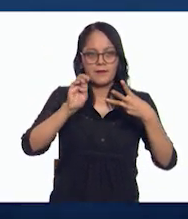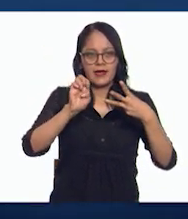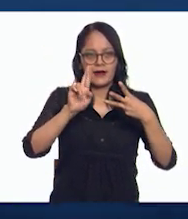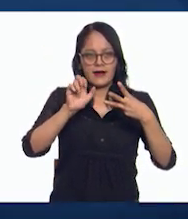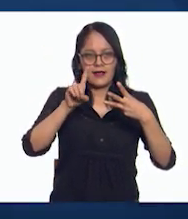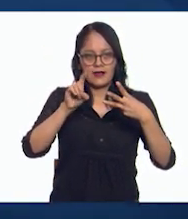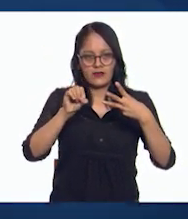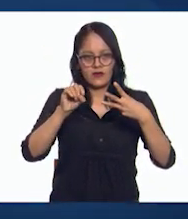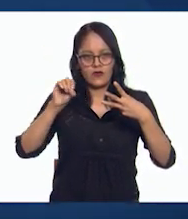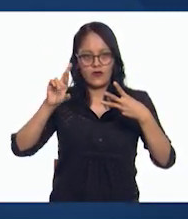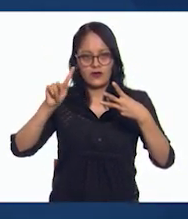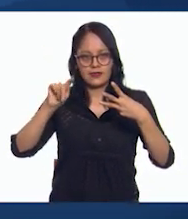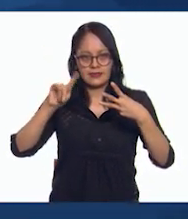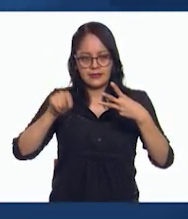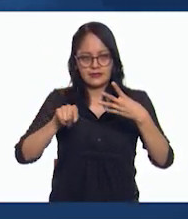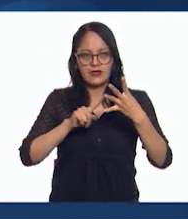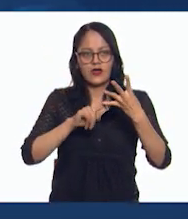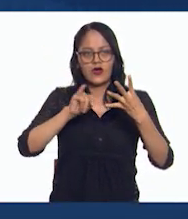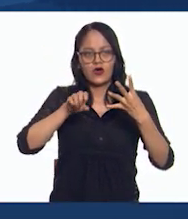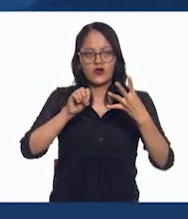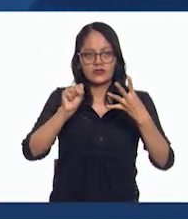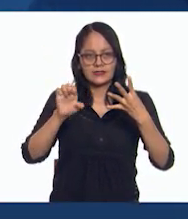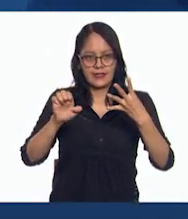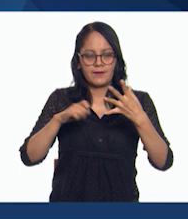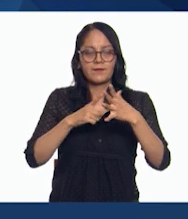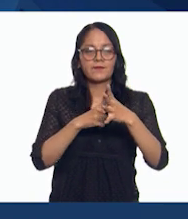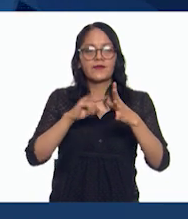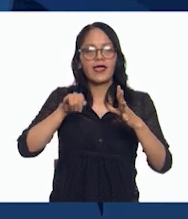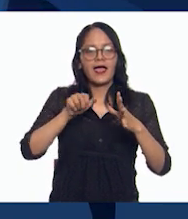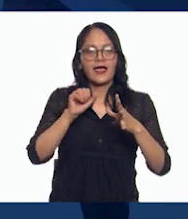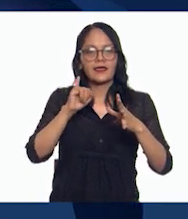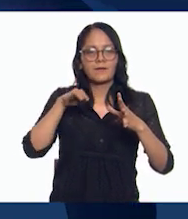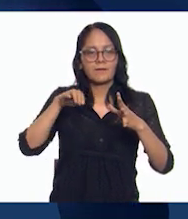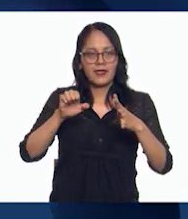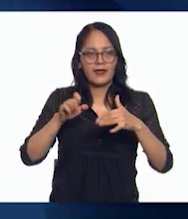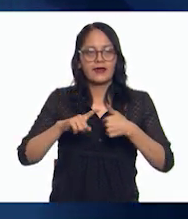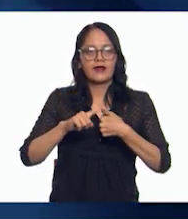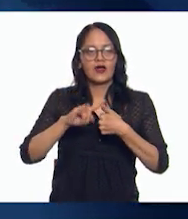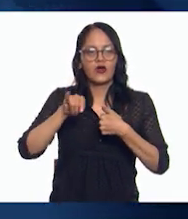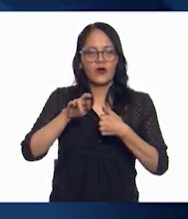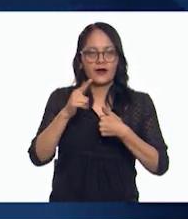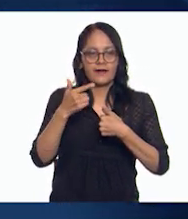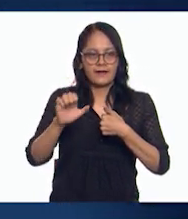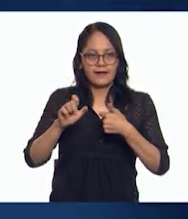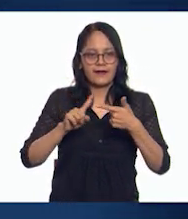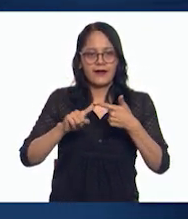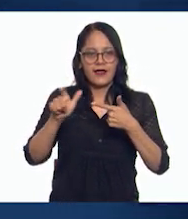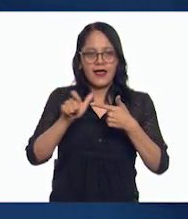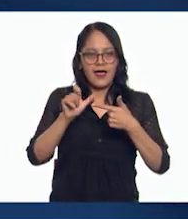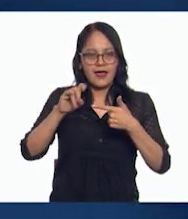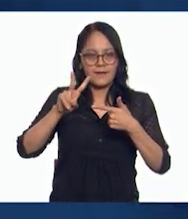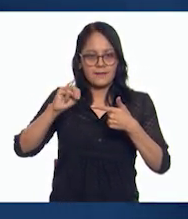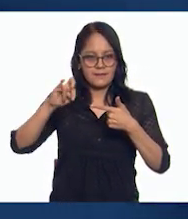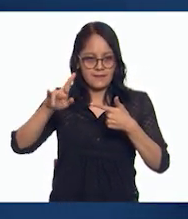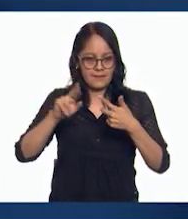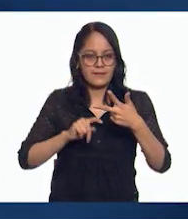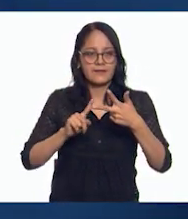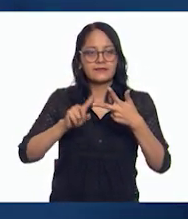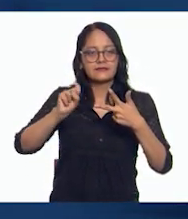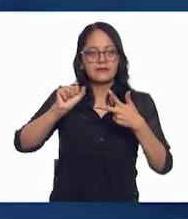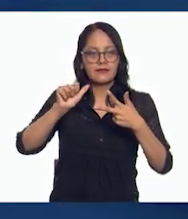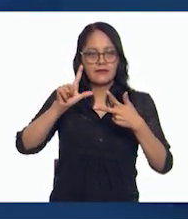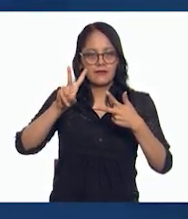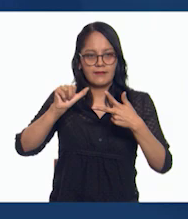Montellano, José Gorostiza, Jaime Torres Bodet, Jorge Cuesta, Javier Villaurrutia, Salvador